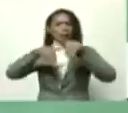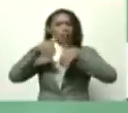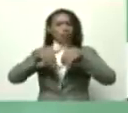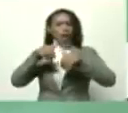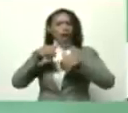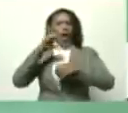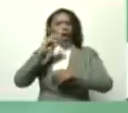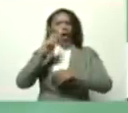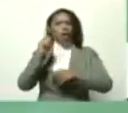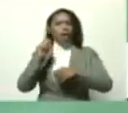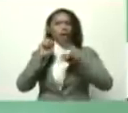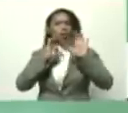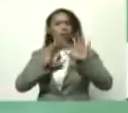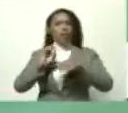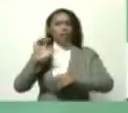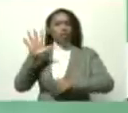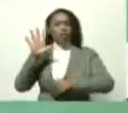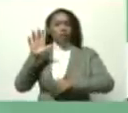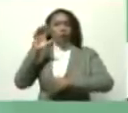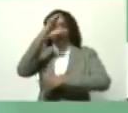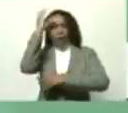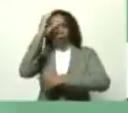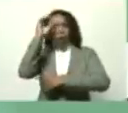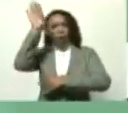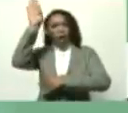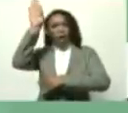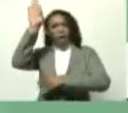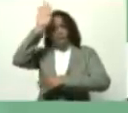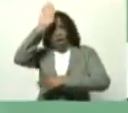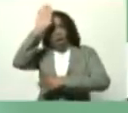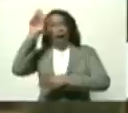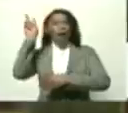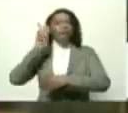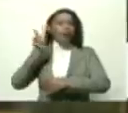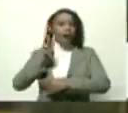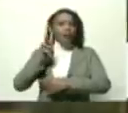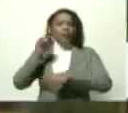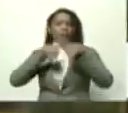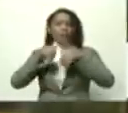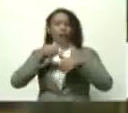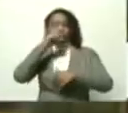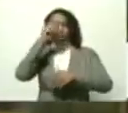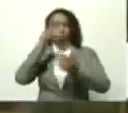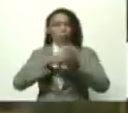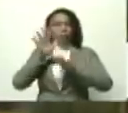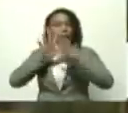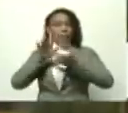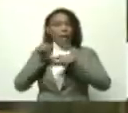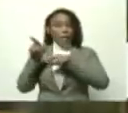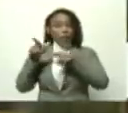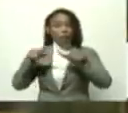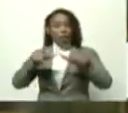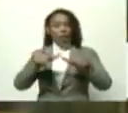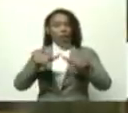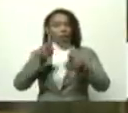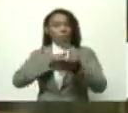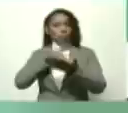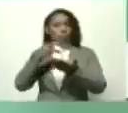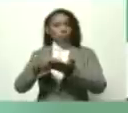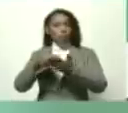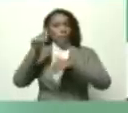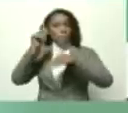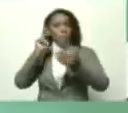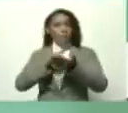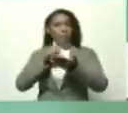la Cota 905, en La Vega, en Caricuao, en El Valle, en las elecciones del año 2015, en esas zonas cae la participación